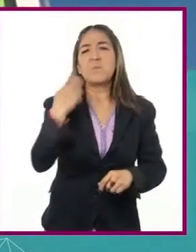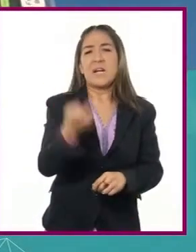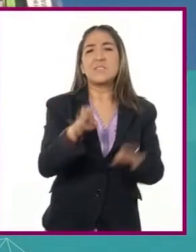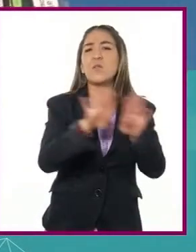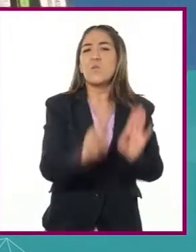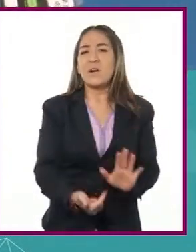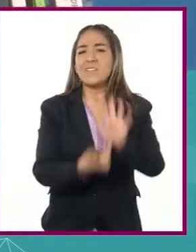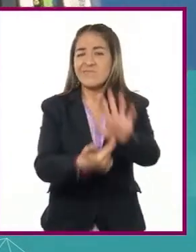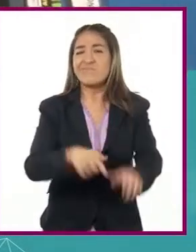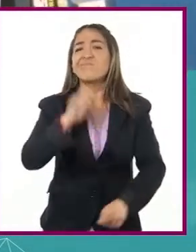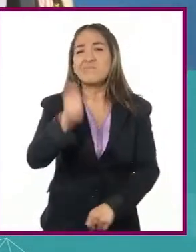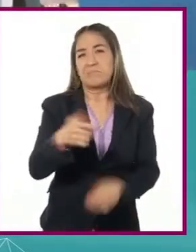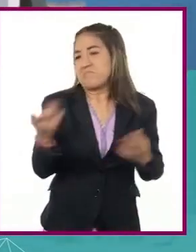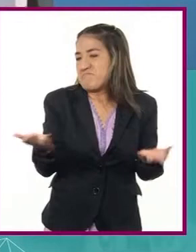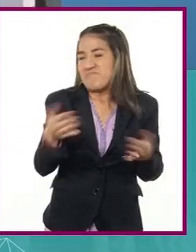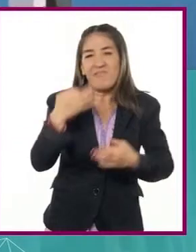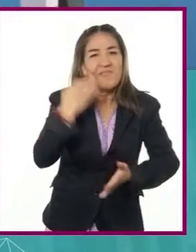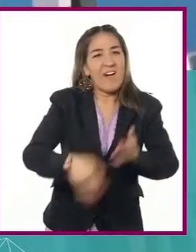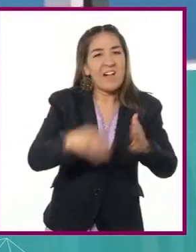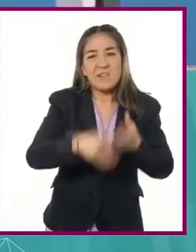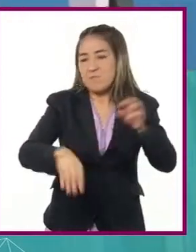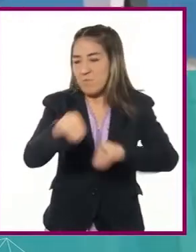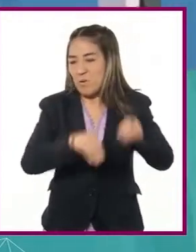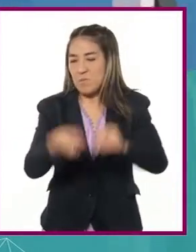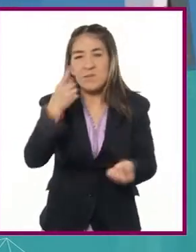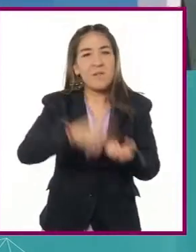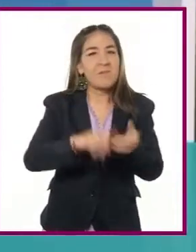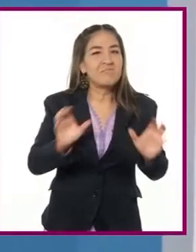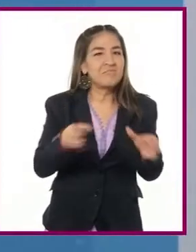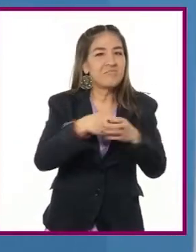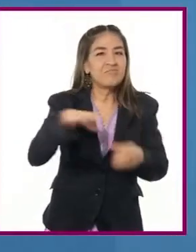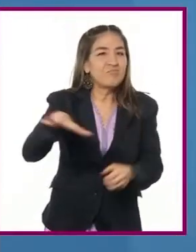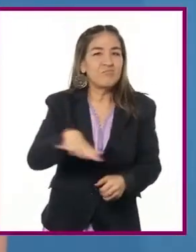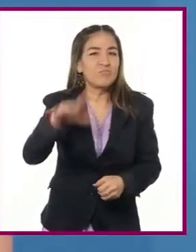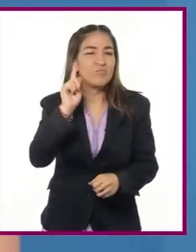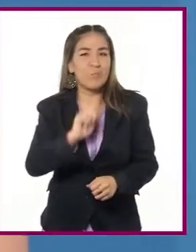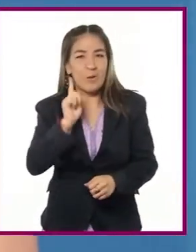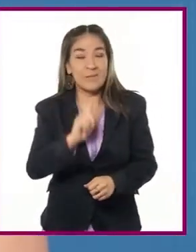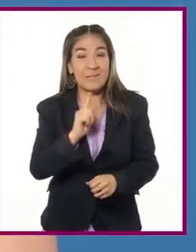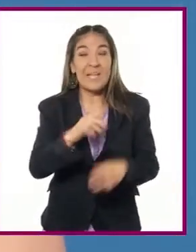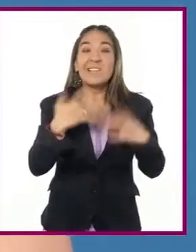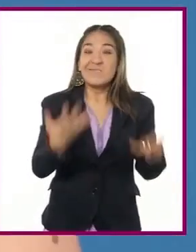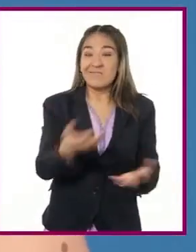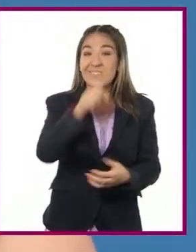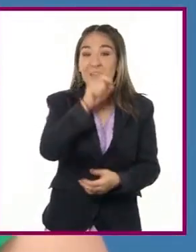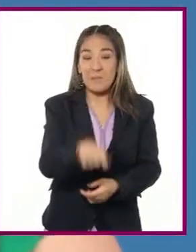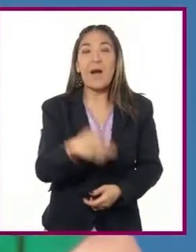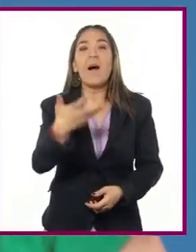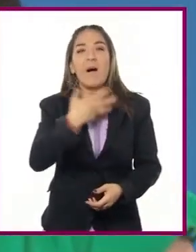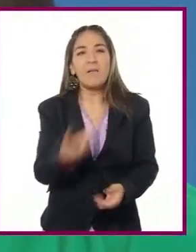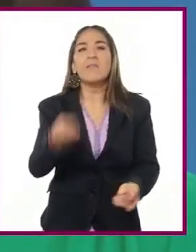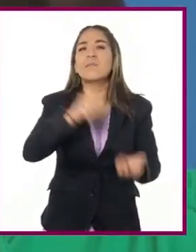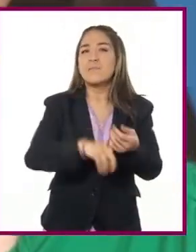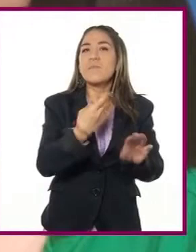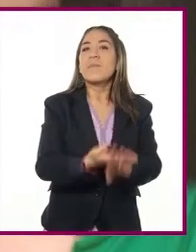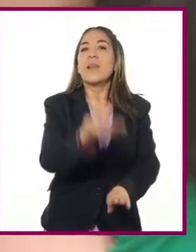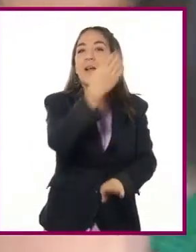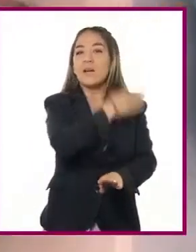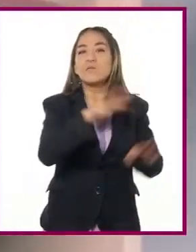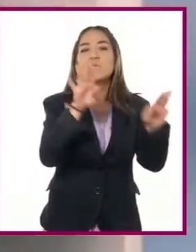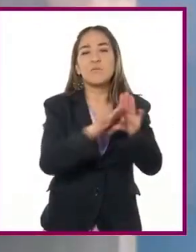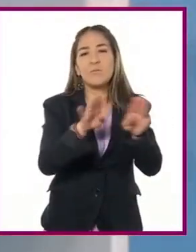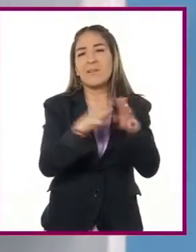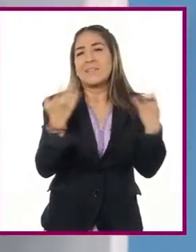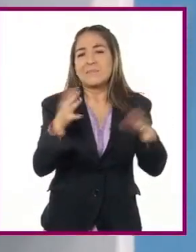la falta de todo movimiento colectivo en este sentido. Y a pesar de que había habido una incorporación